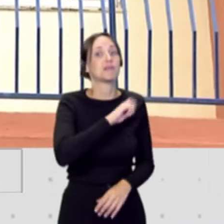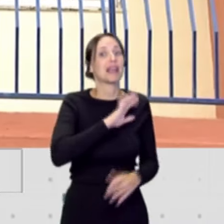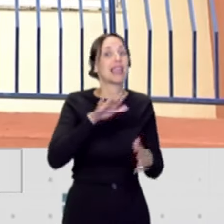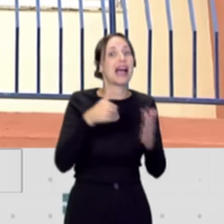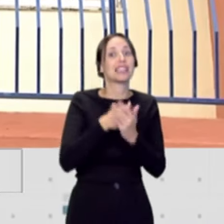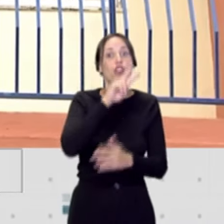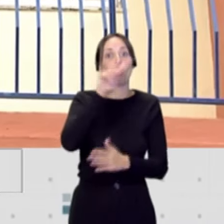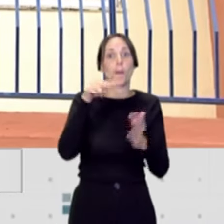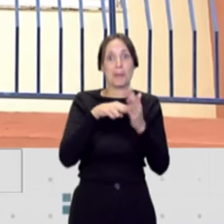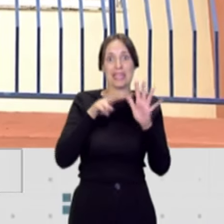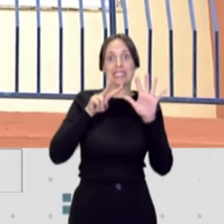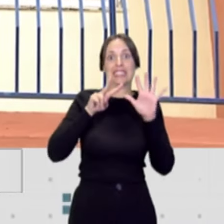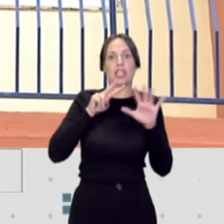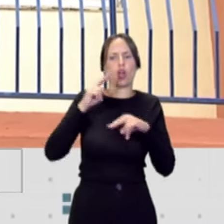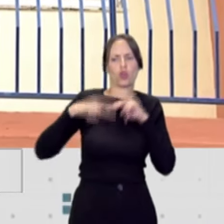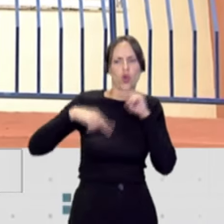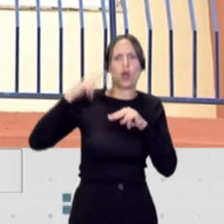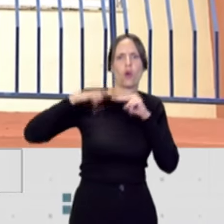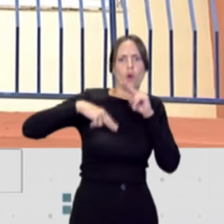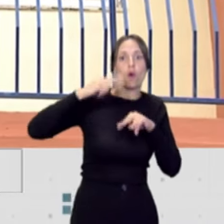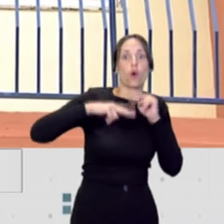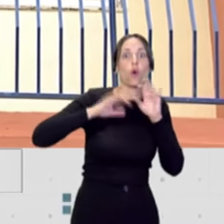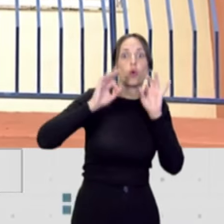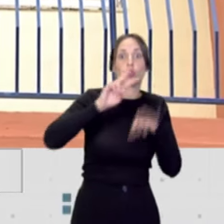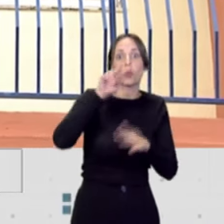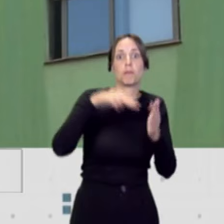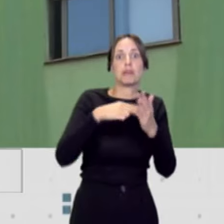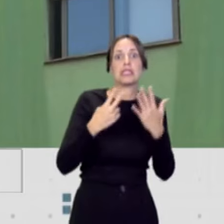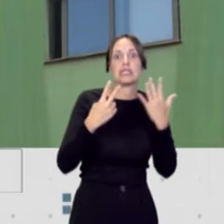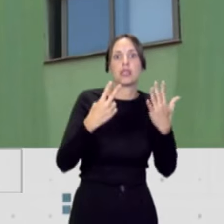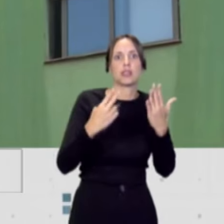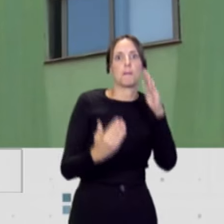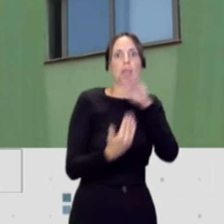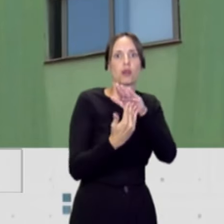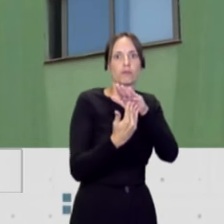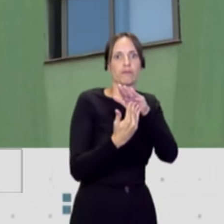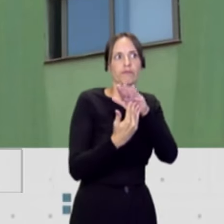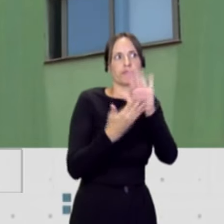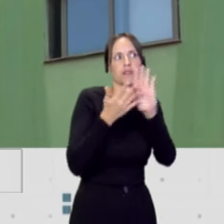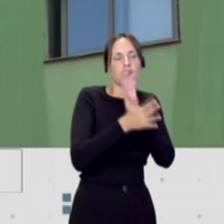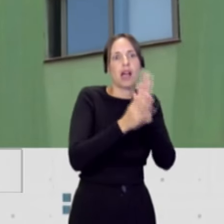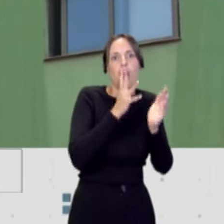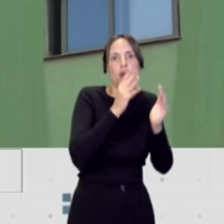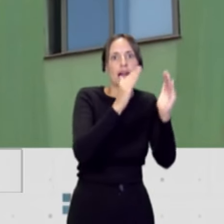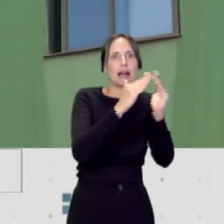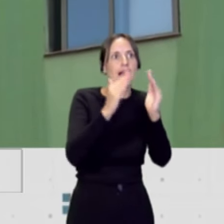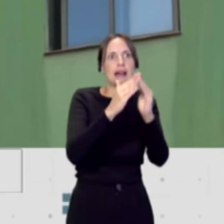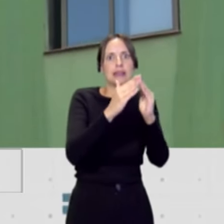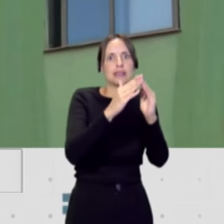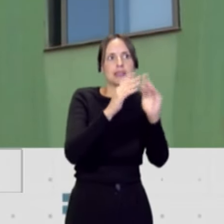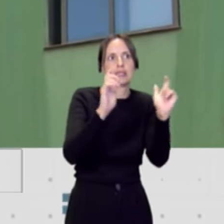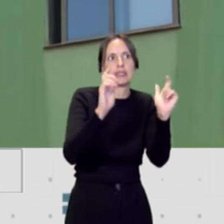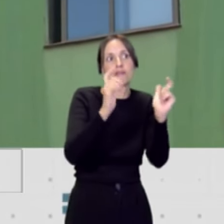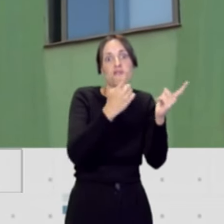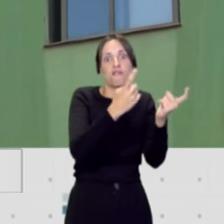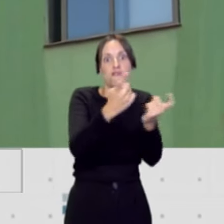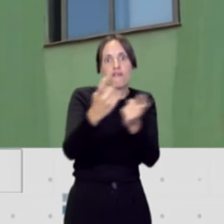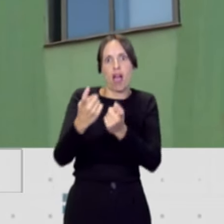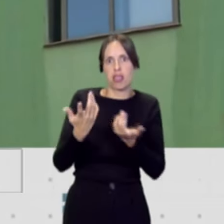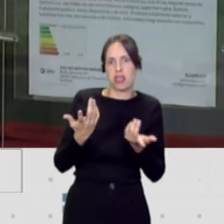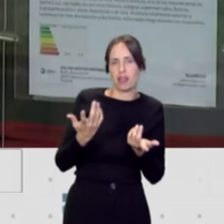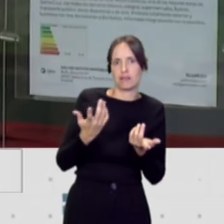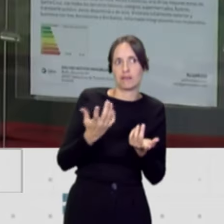en ese momento se produce un corte, hay un exceso de oferta que se ha ido colocando durante todos estos años y hoy